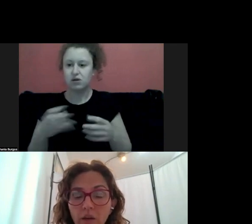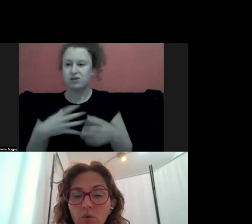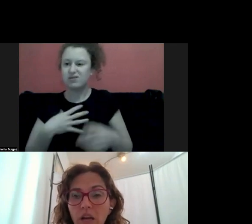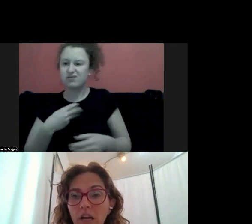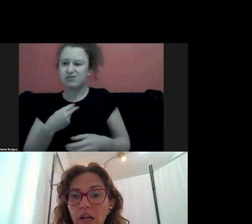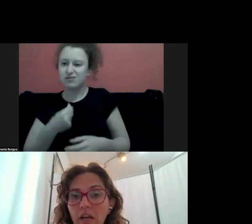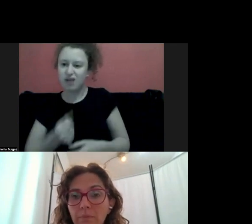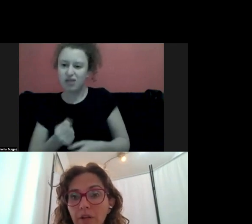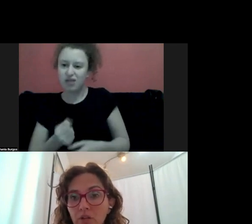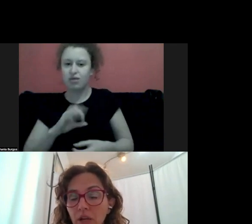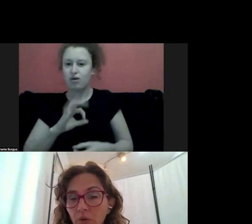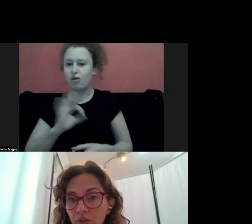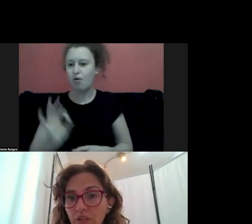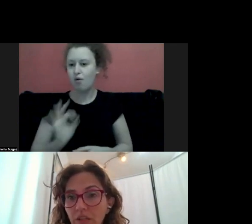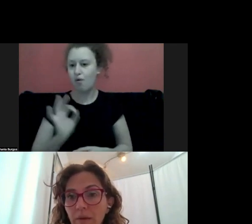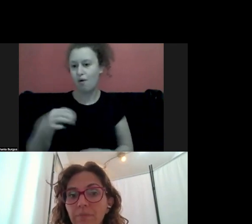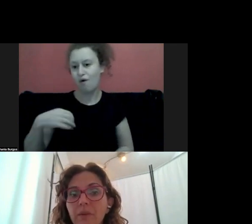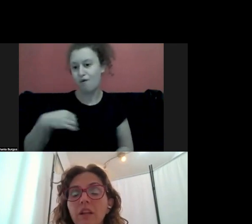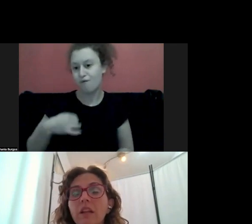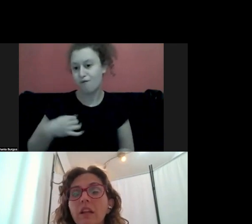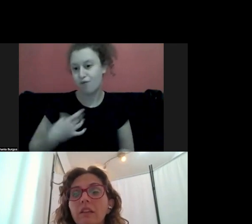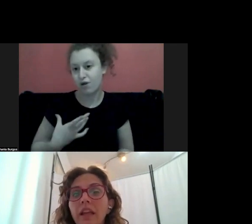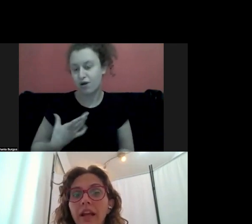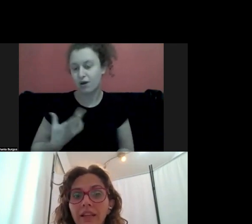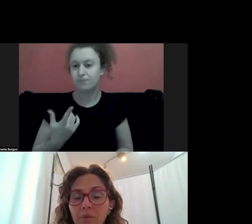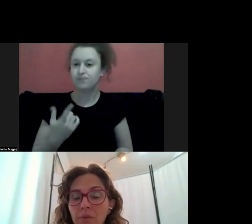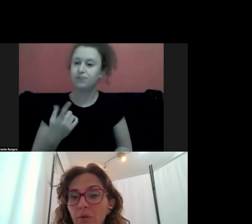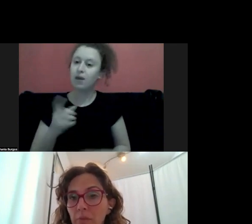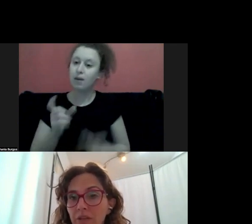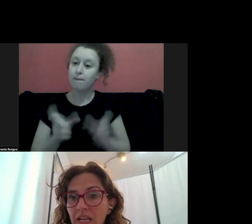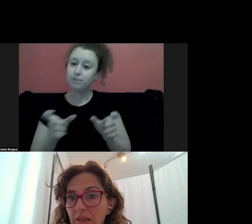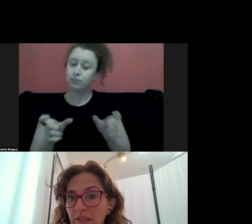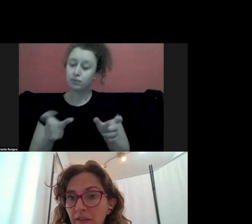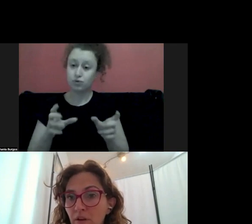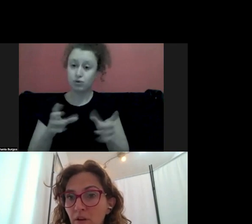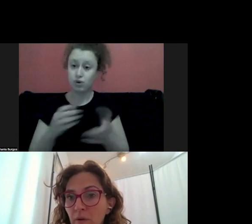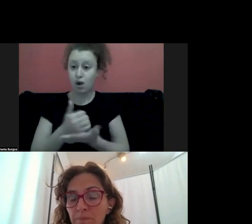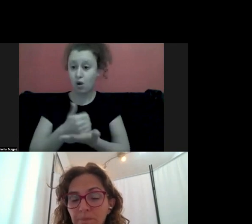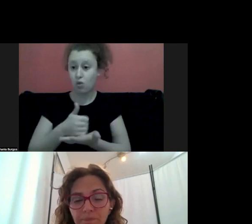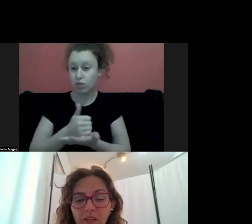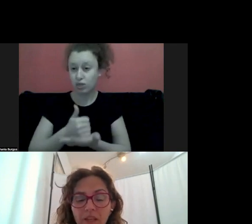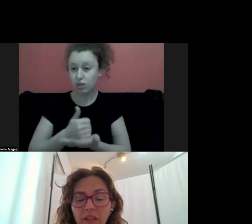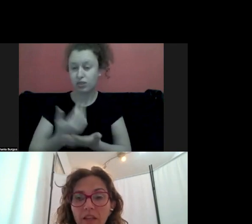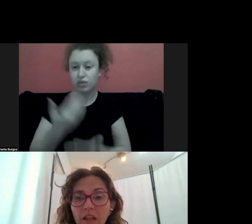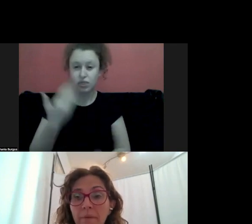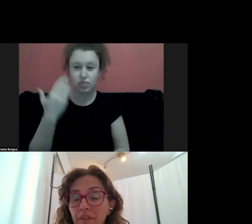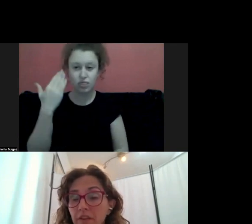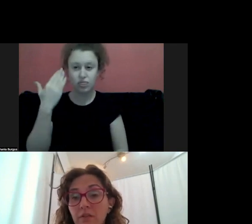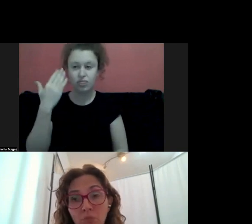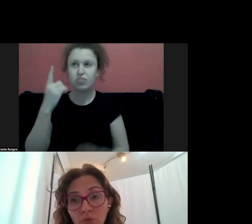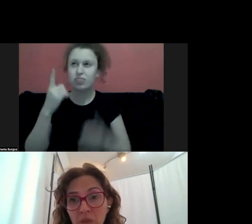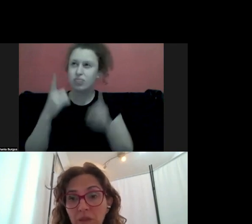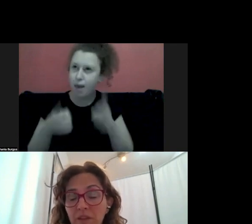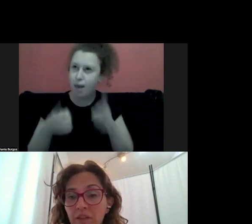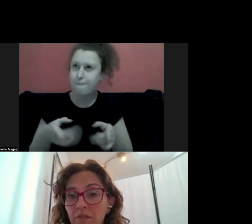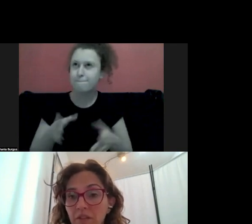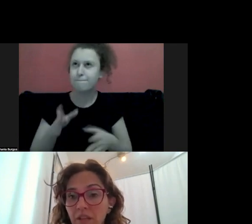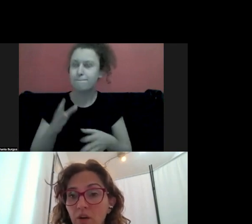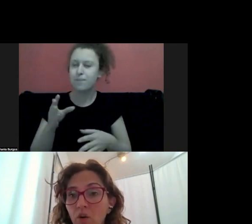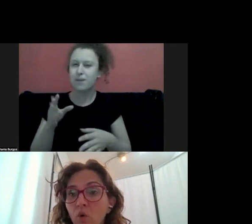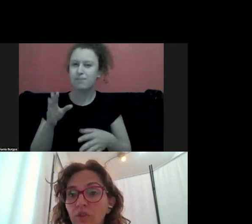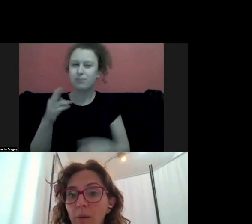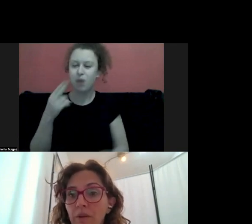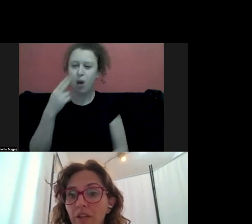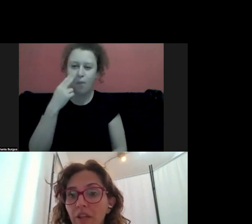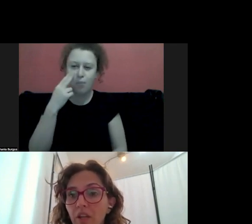habitual que una persona autista tenga también problemas de alimentación. Muchas veces se